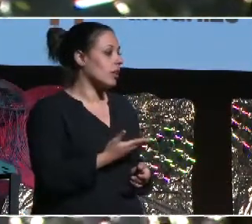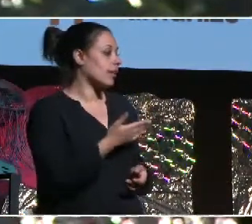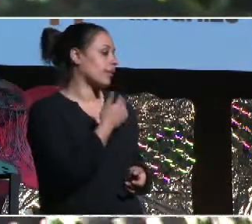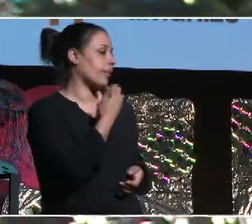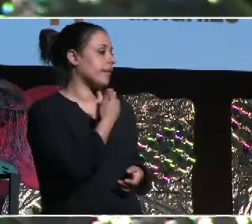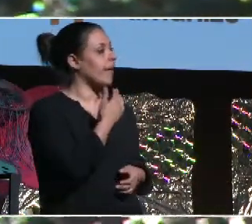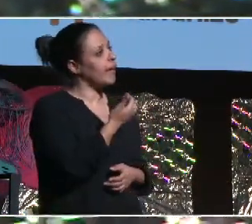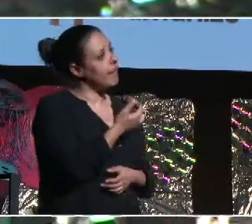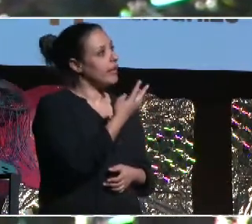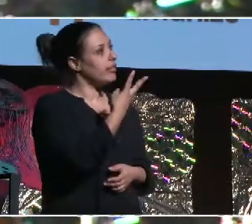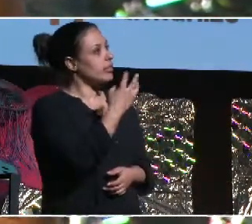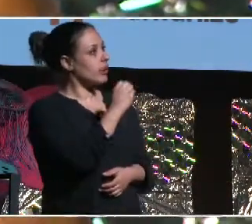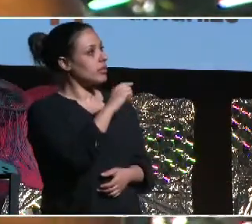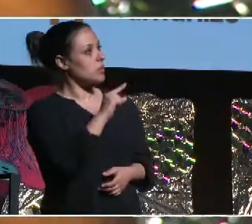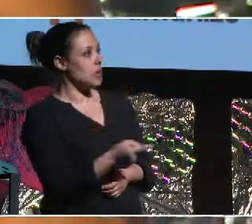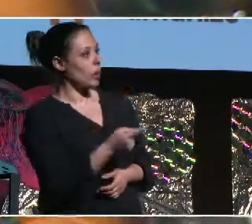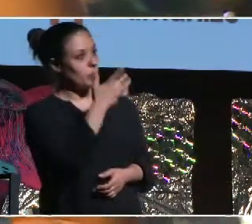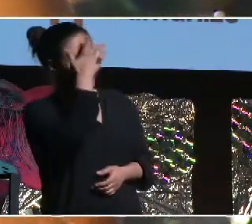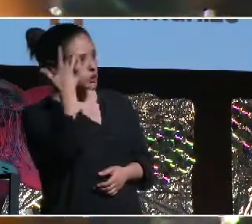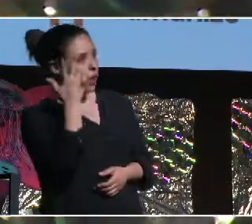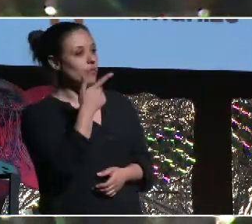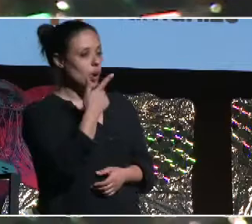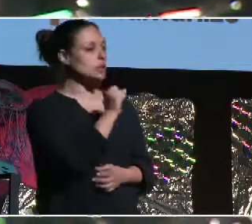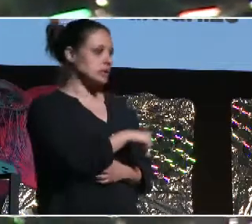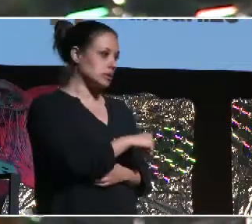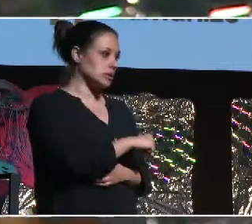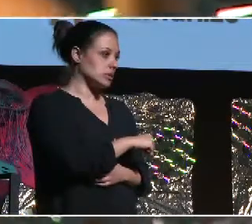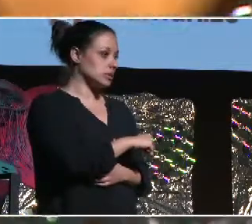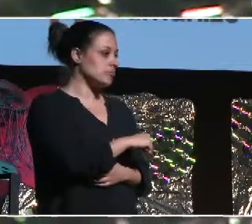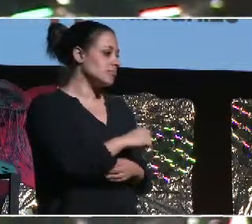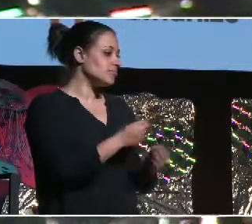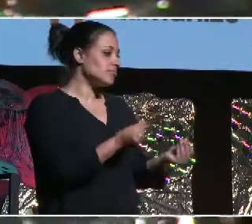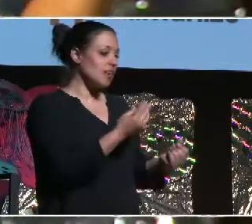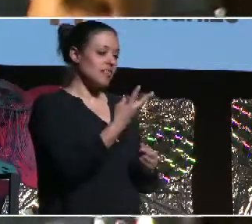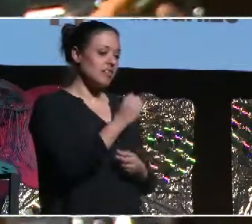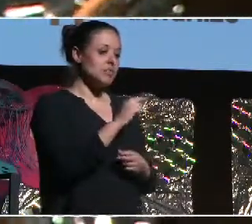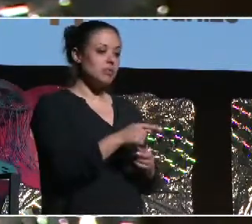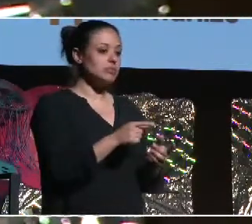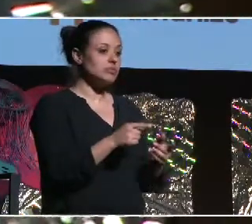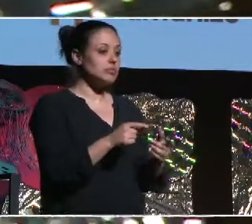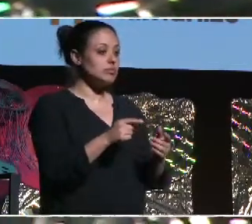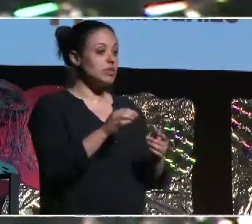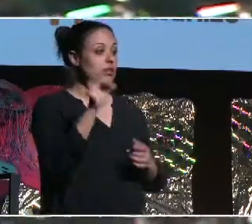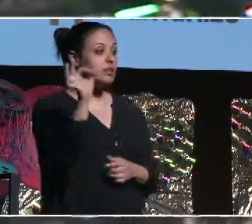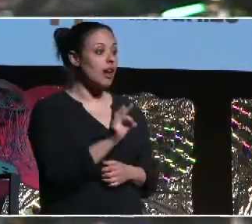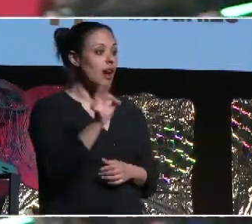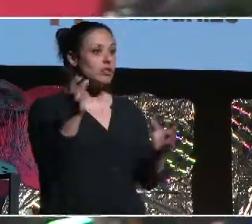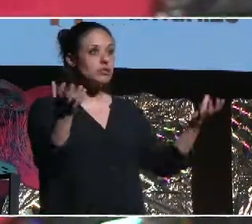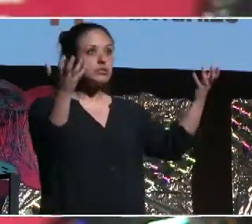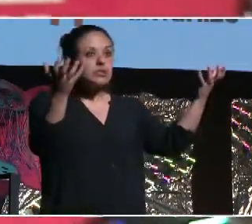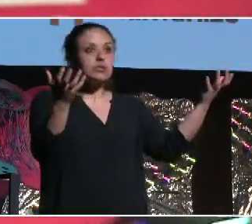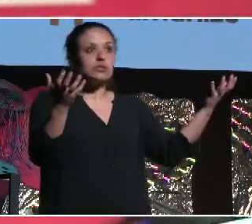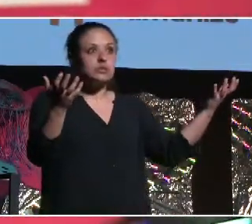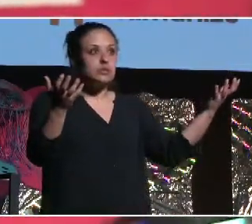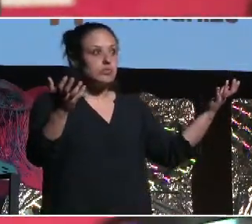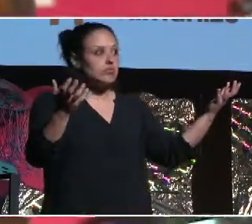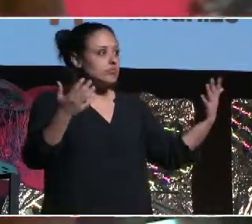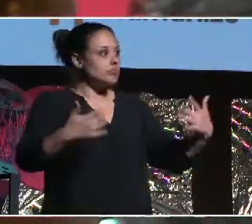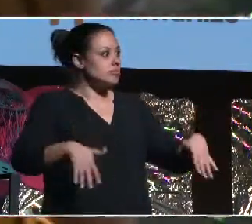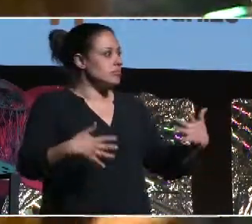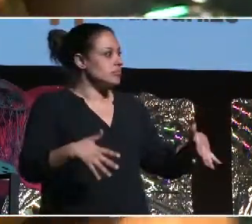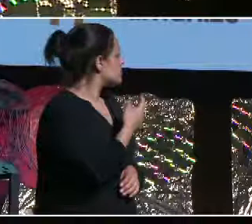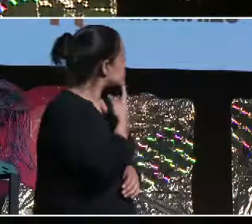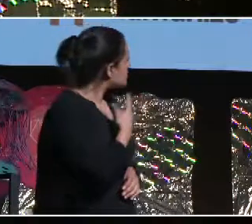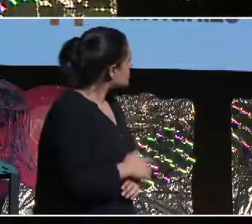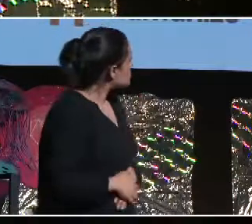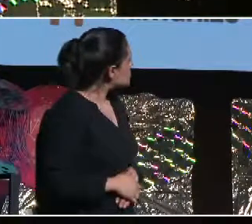sí, 30.000 personas dijeron que sí, porque es lejano. En cambio, cuando lo vemos de esta manera, nos es más cercano,